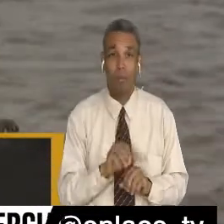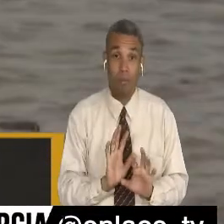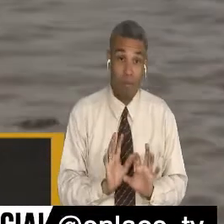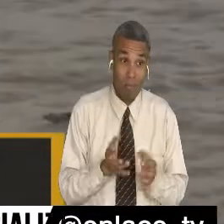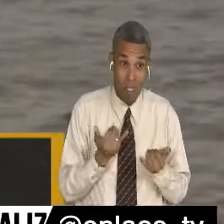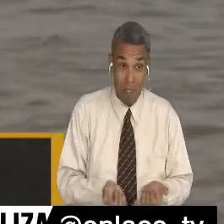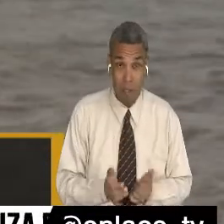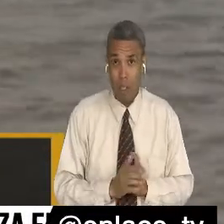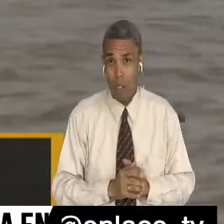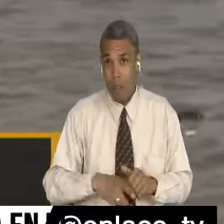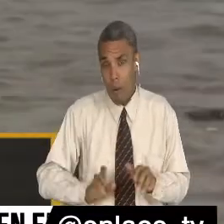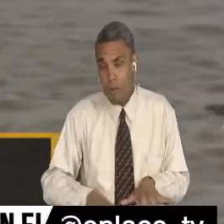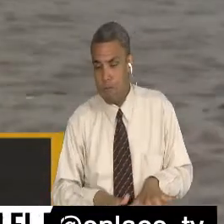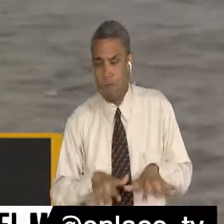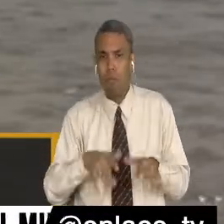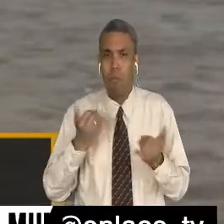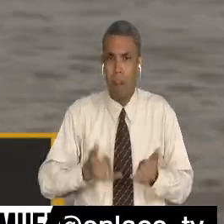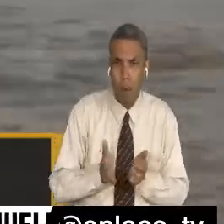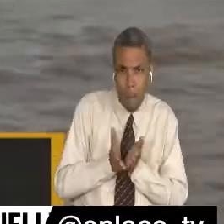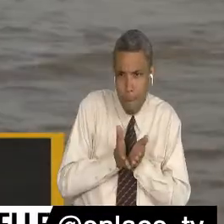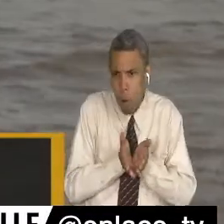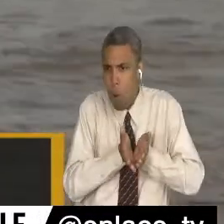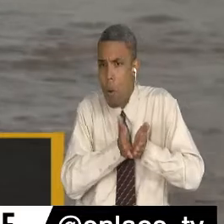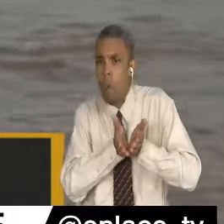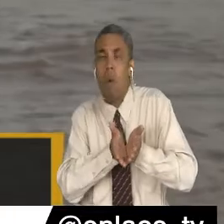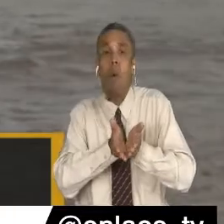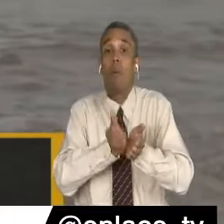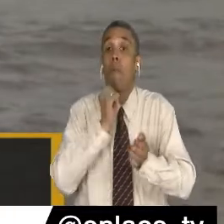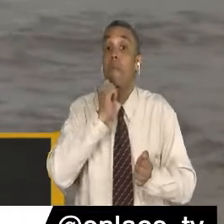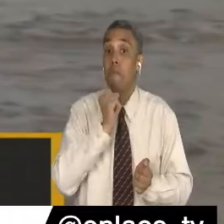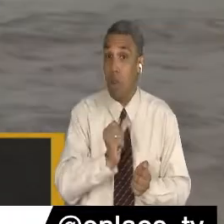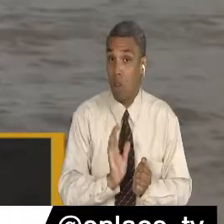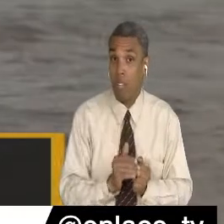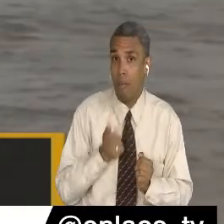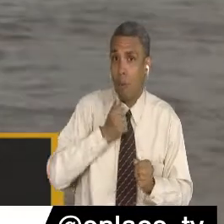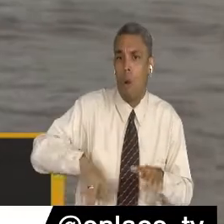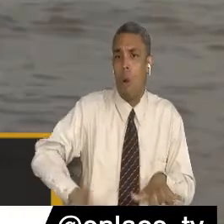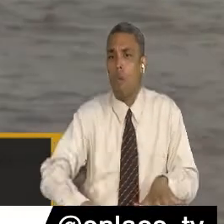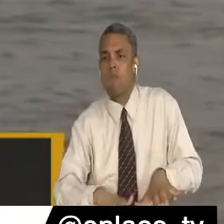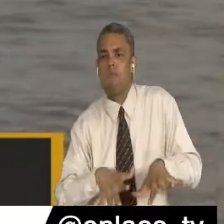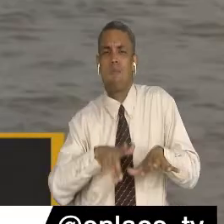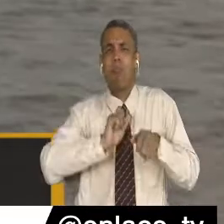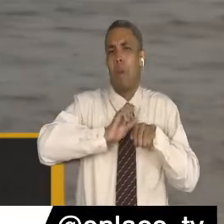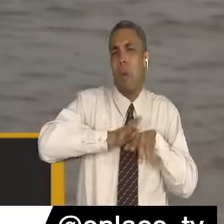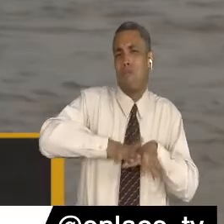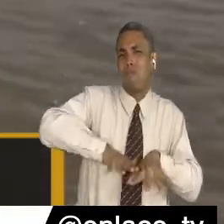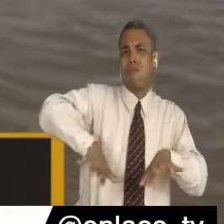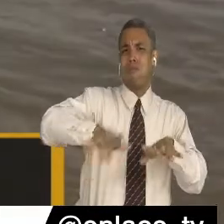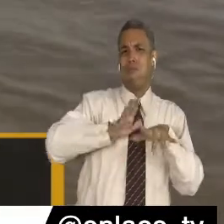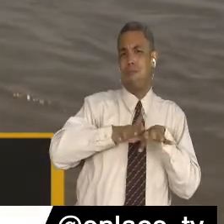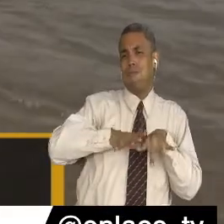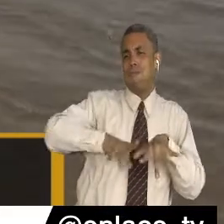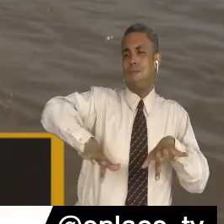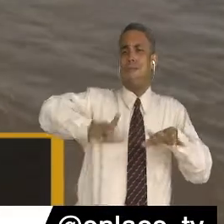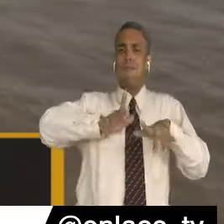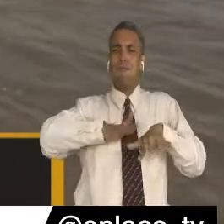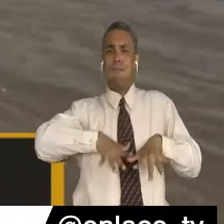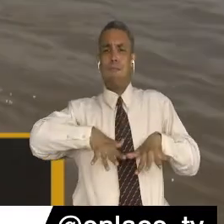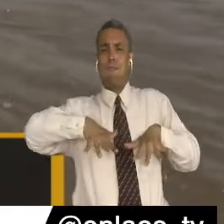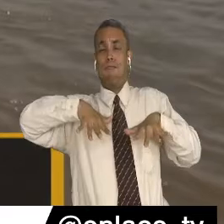y hay que tener mucho cuidado en las embarcaciones porque no es lo mismo estar en verano que estar el río crecido. Pero eso es actualidad, lo que pasa es que